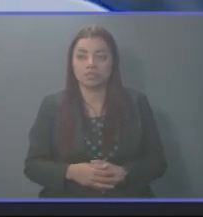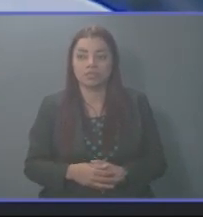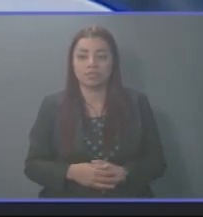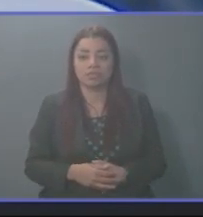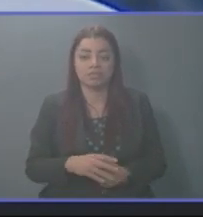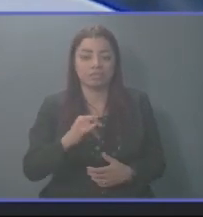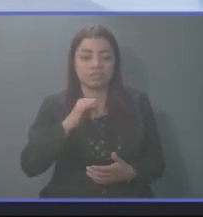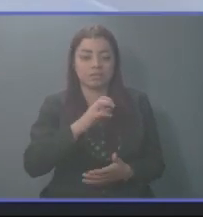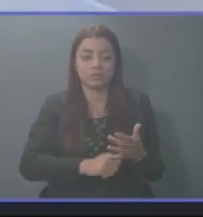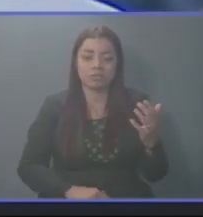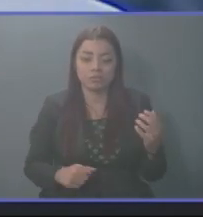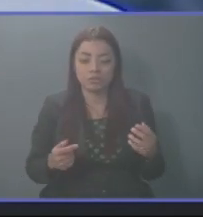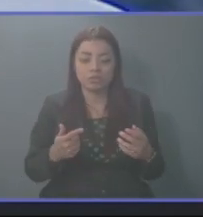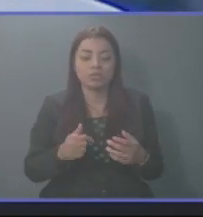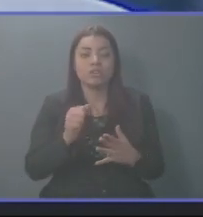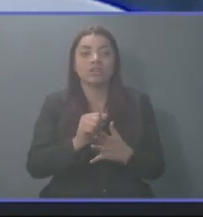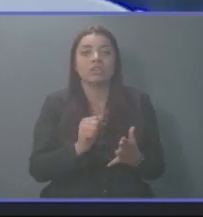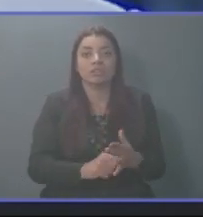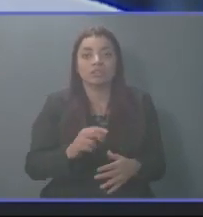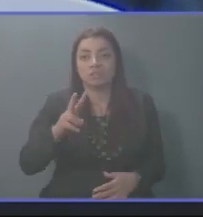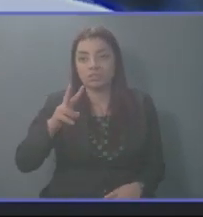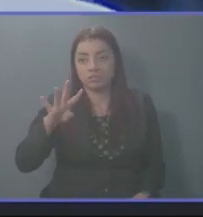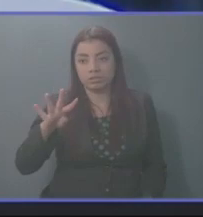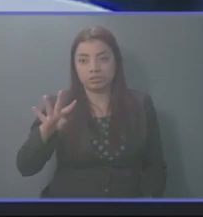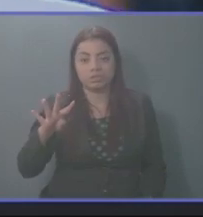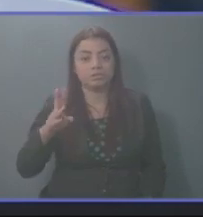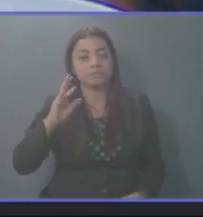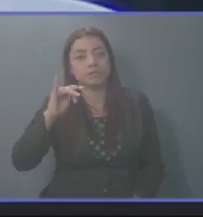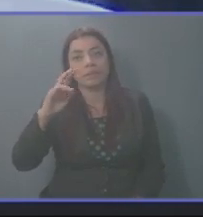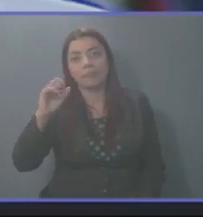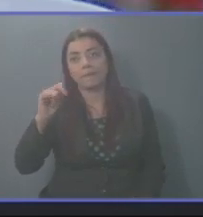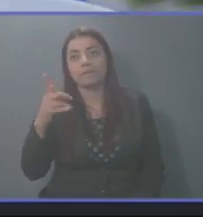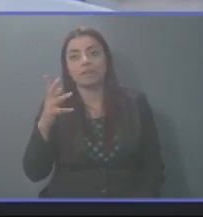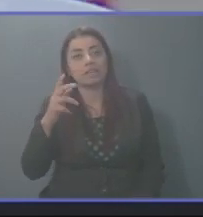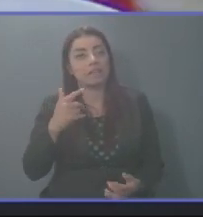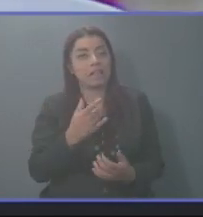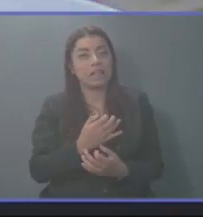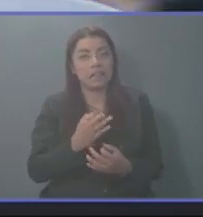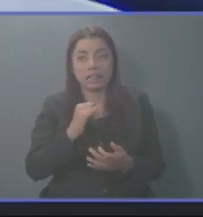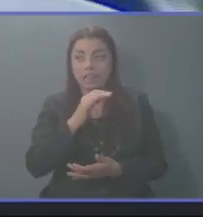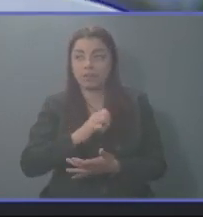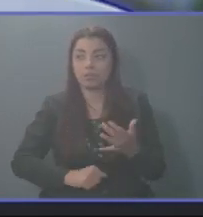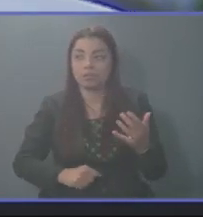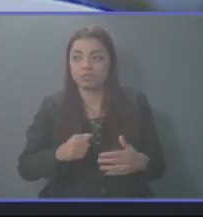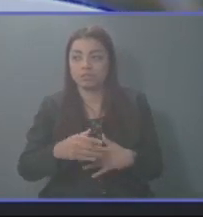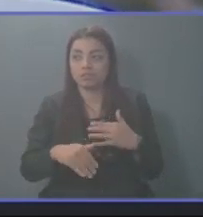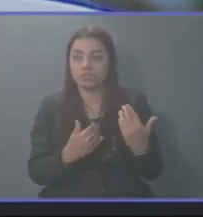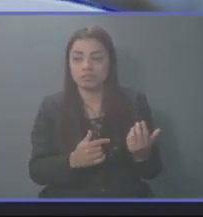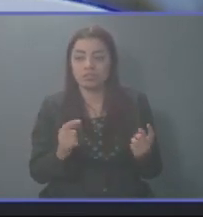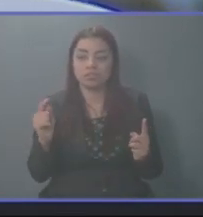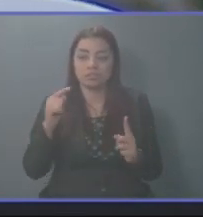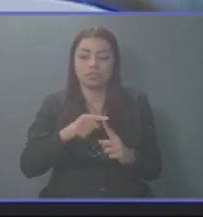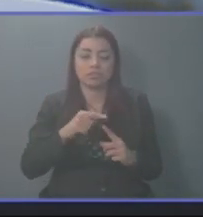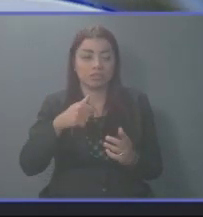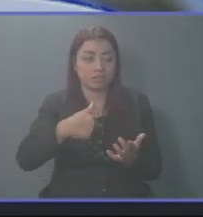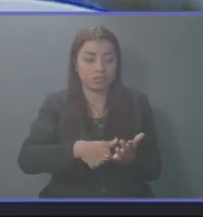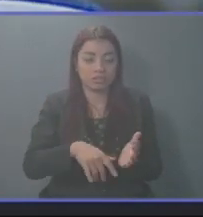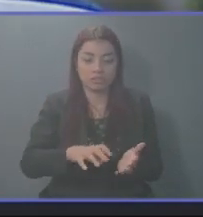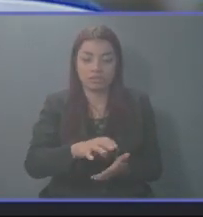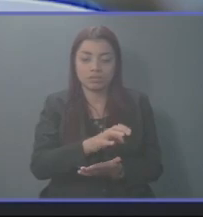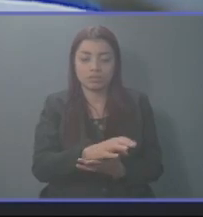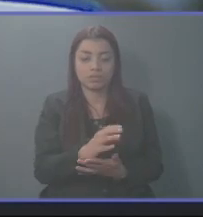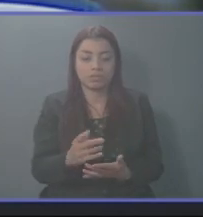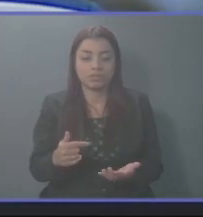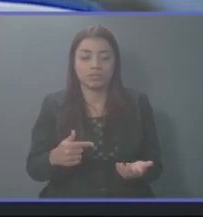Exención de impuestos, artículo 24. El INDES gozará de exención de toda clase de impuestos, inclusive los